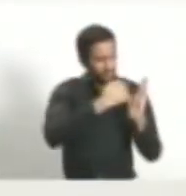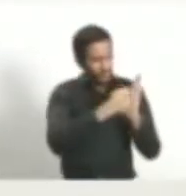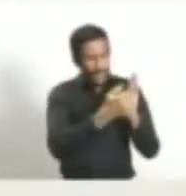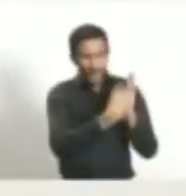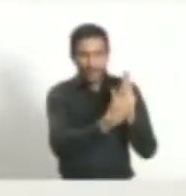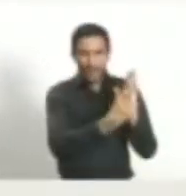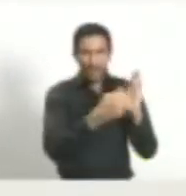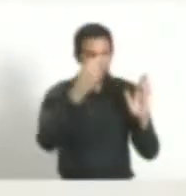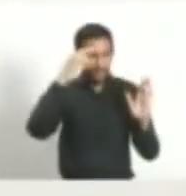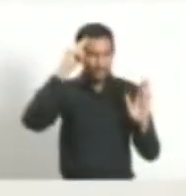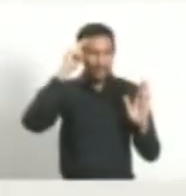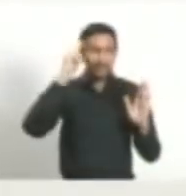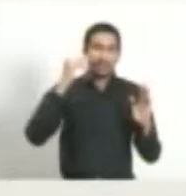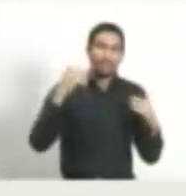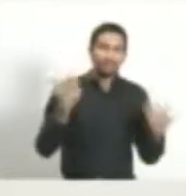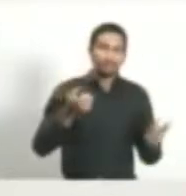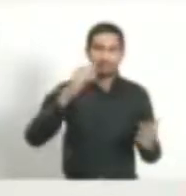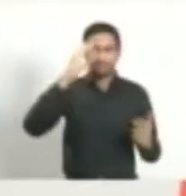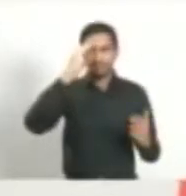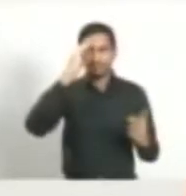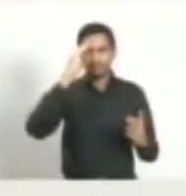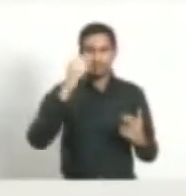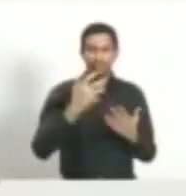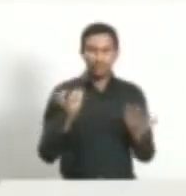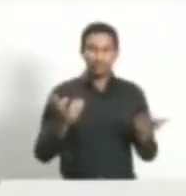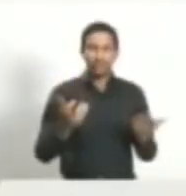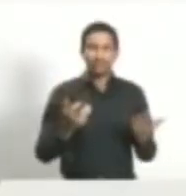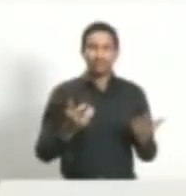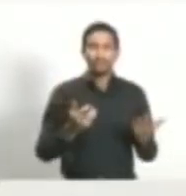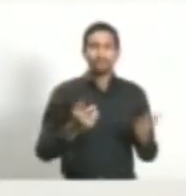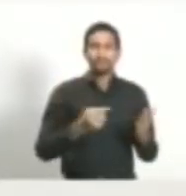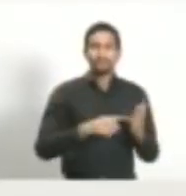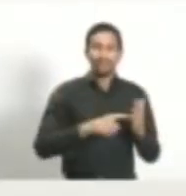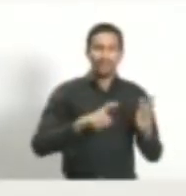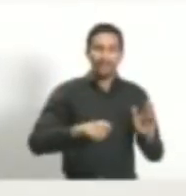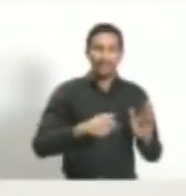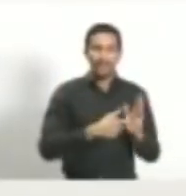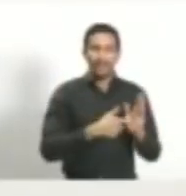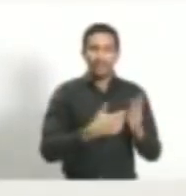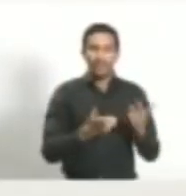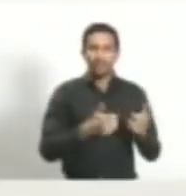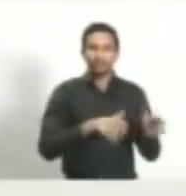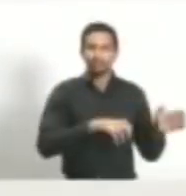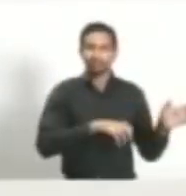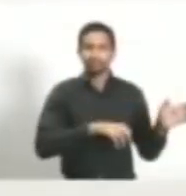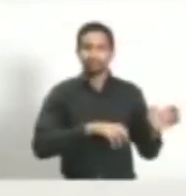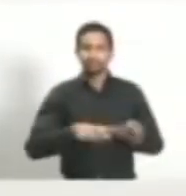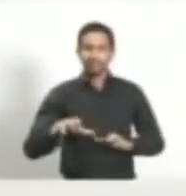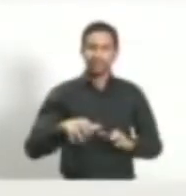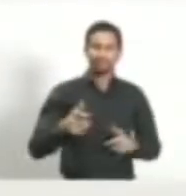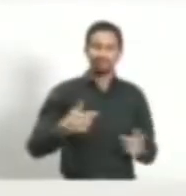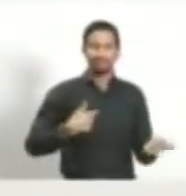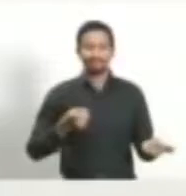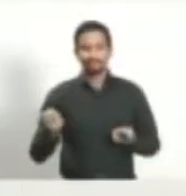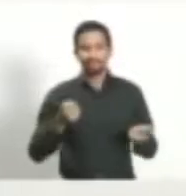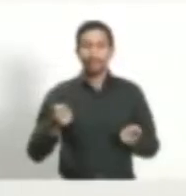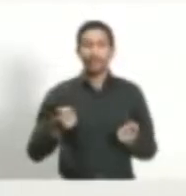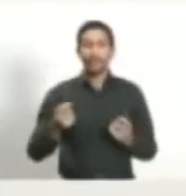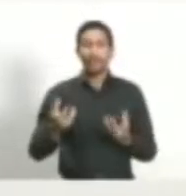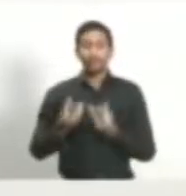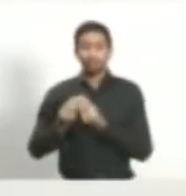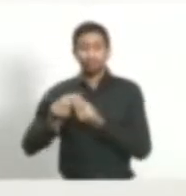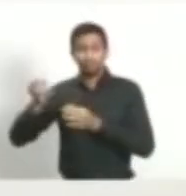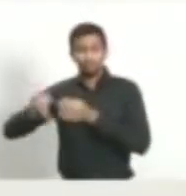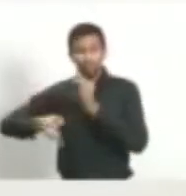diversos agentes, en este caso los actores de este código. Entonces yo pienso que se deja ahí un margen de acción muy discrecional. ¿Qué dice la Corte? Debe haber un